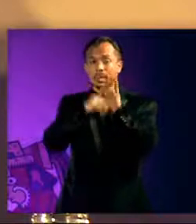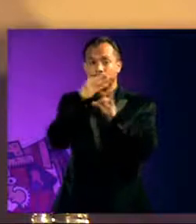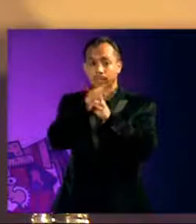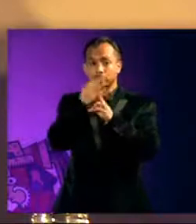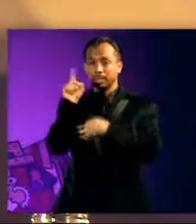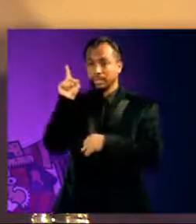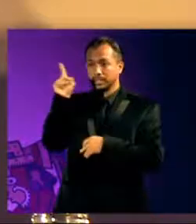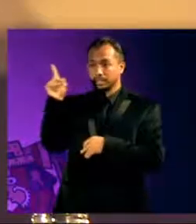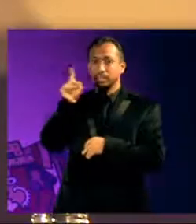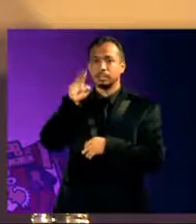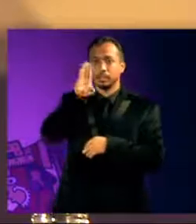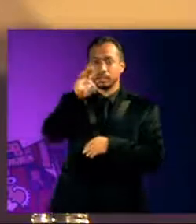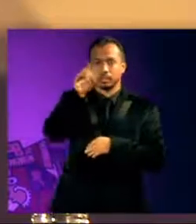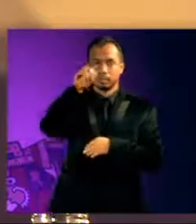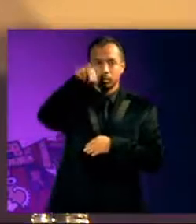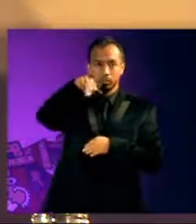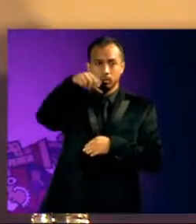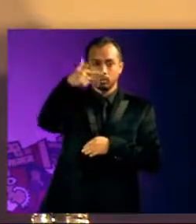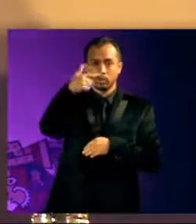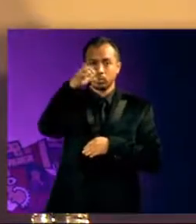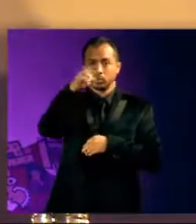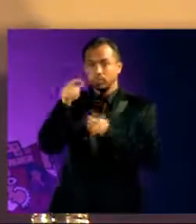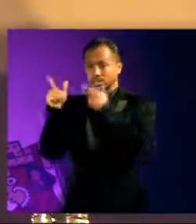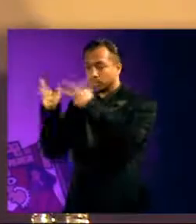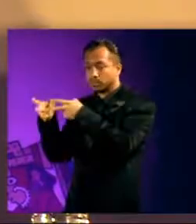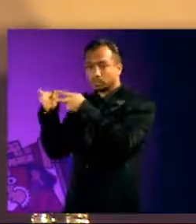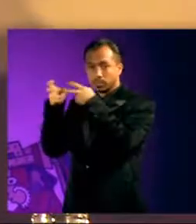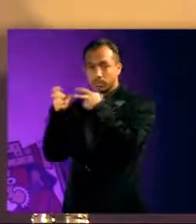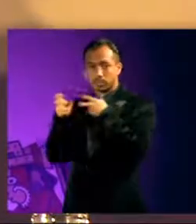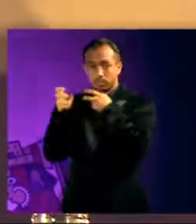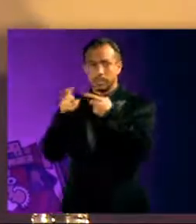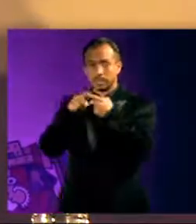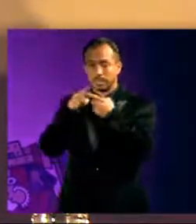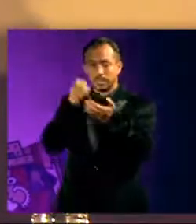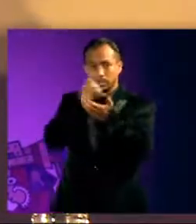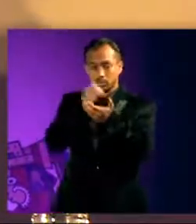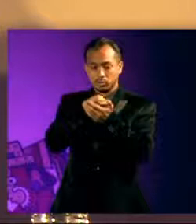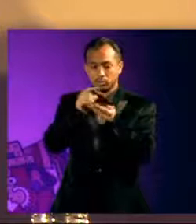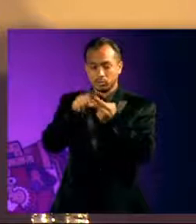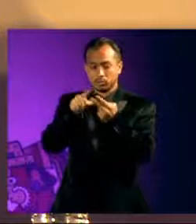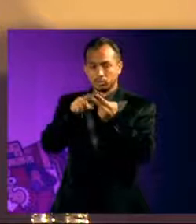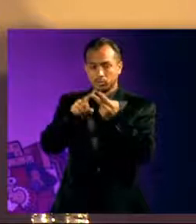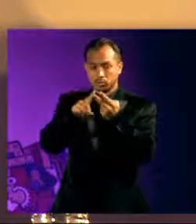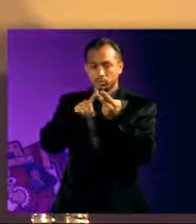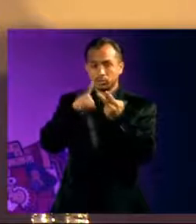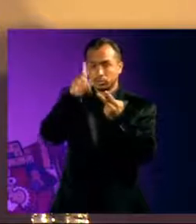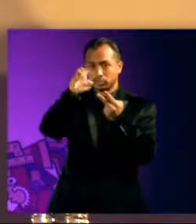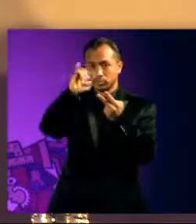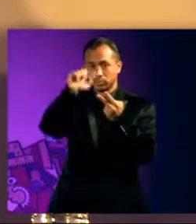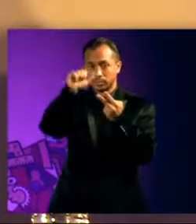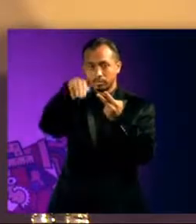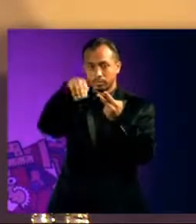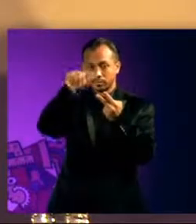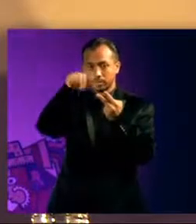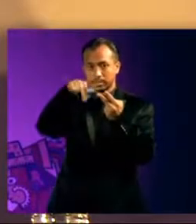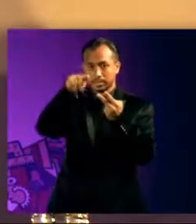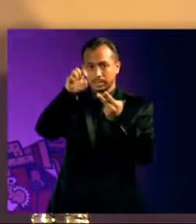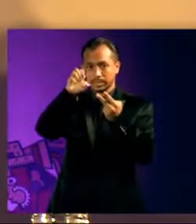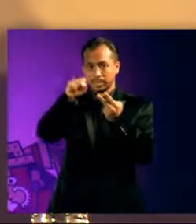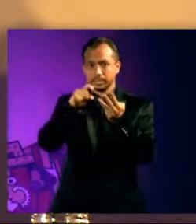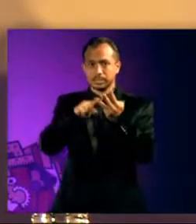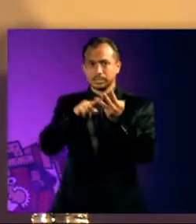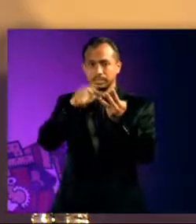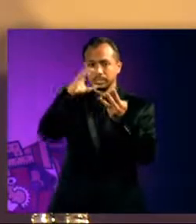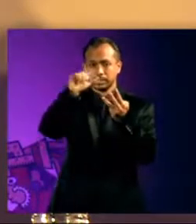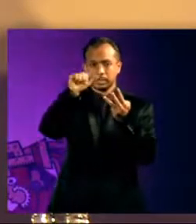le saca un primero el caucho después le sacaron el oro luego los diamantes luego el uranio para las